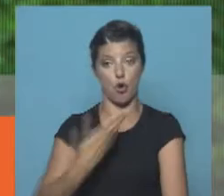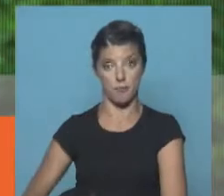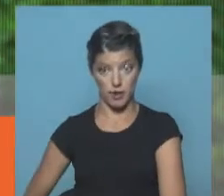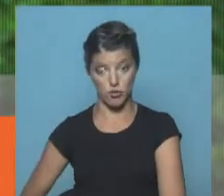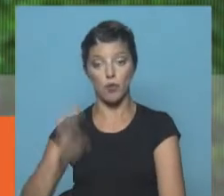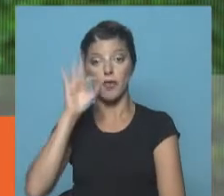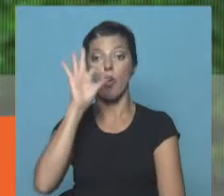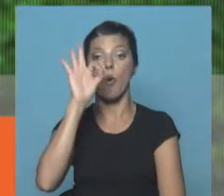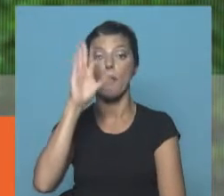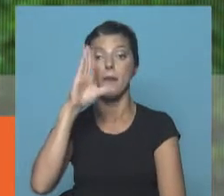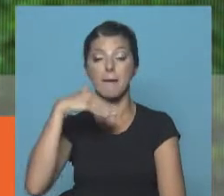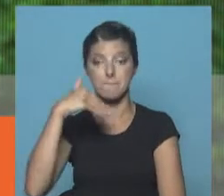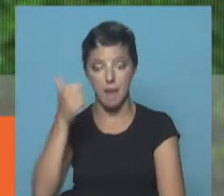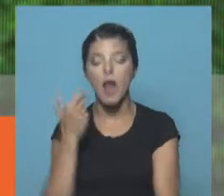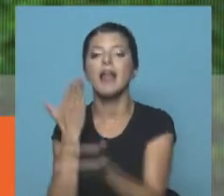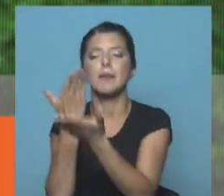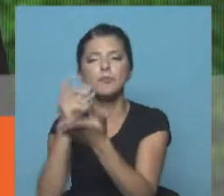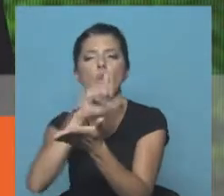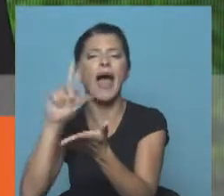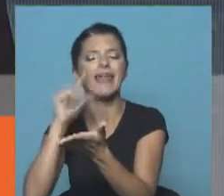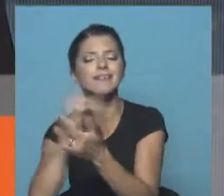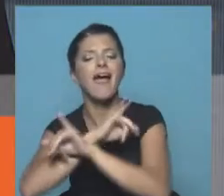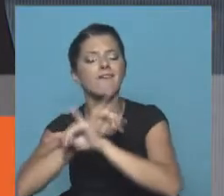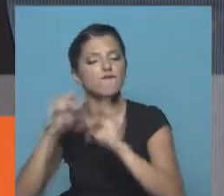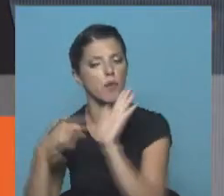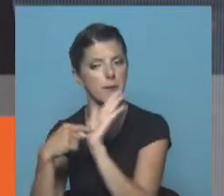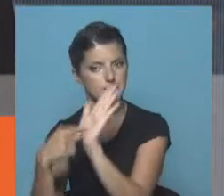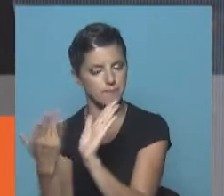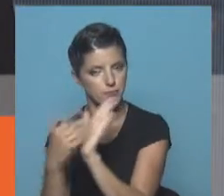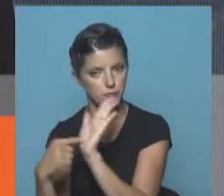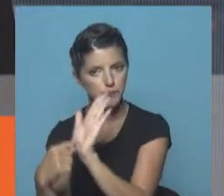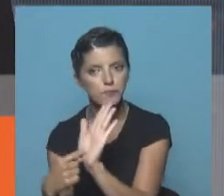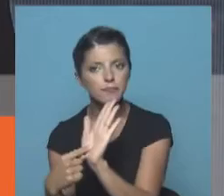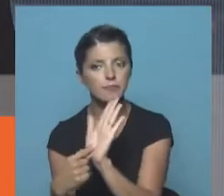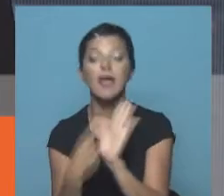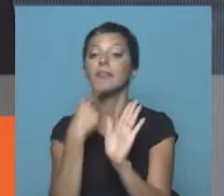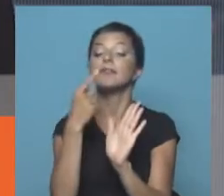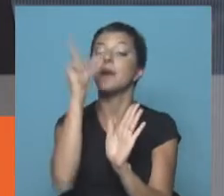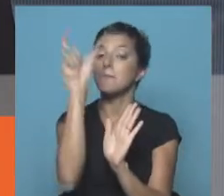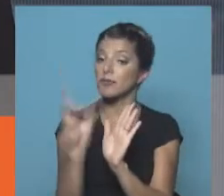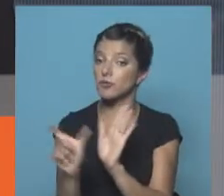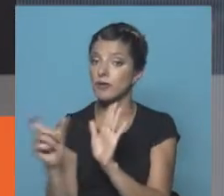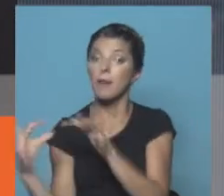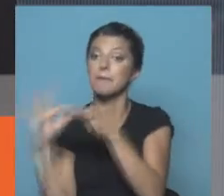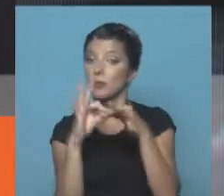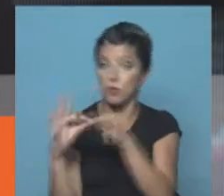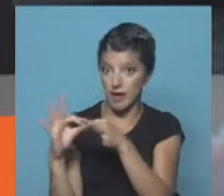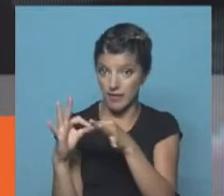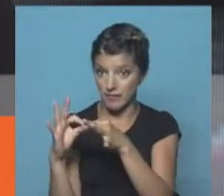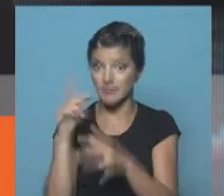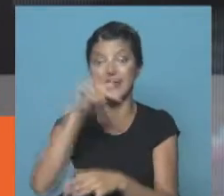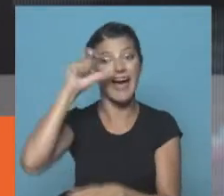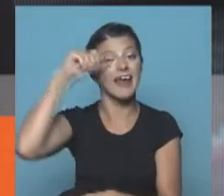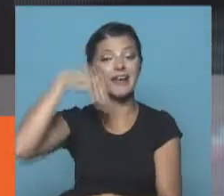encargó a la CIA un informe, y en ese informe dice textualmente que personajes cercanos al Kremlin, es decir, al gobierno